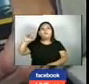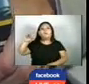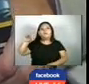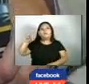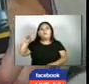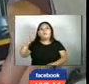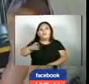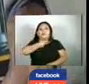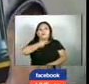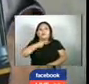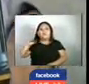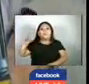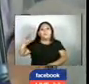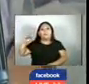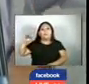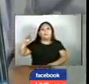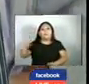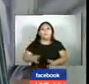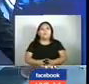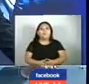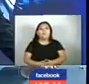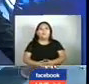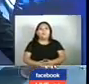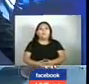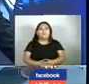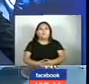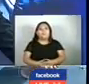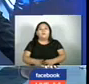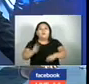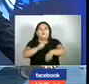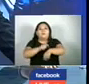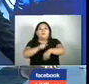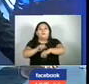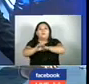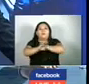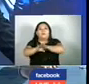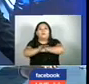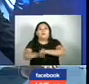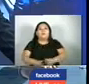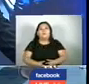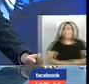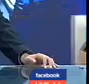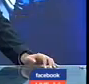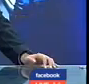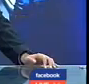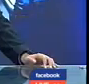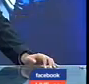Cruz, Noticiero Hechos. Hacemos una pausa y ya regresamos.